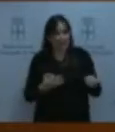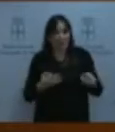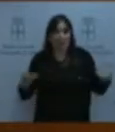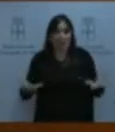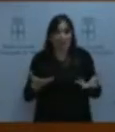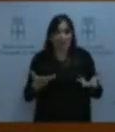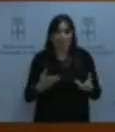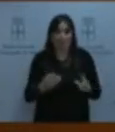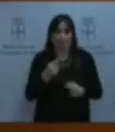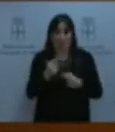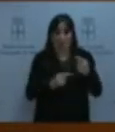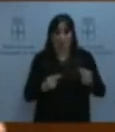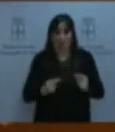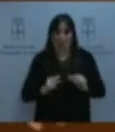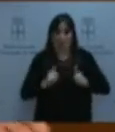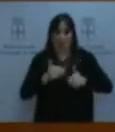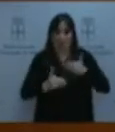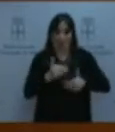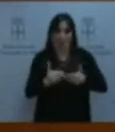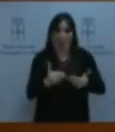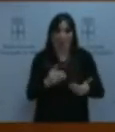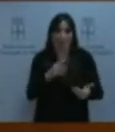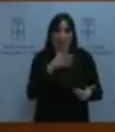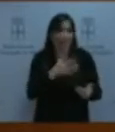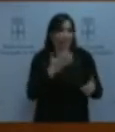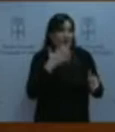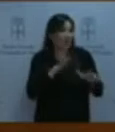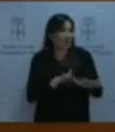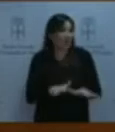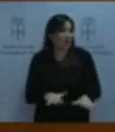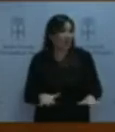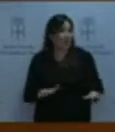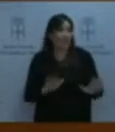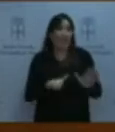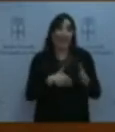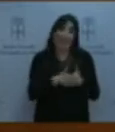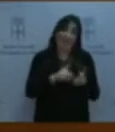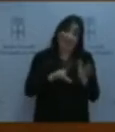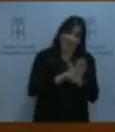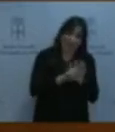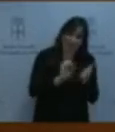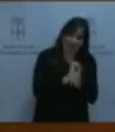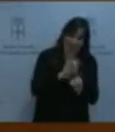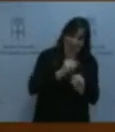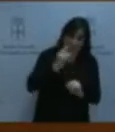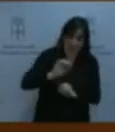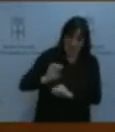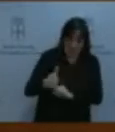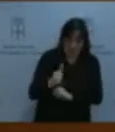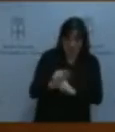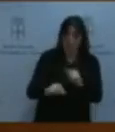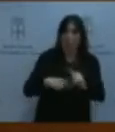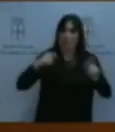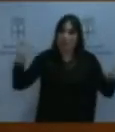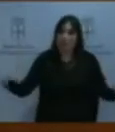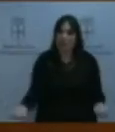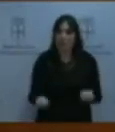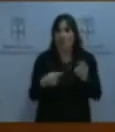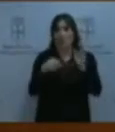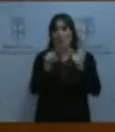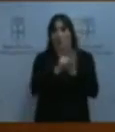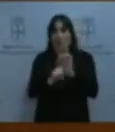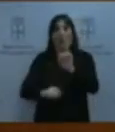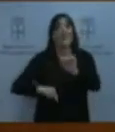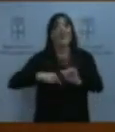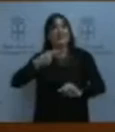ritmo, mientras se aprueba la ley de crédito extraordinario, se publica, se sacan a concurso público los concursos que haya que sacar,